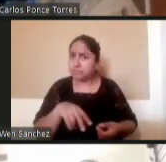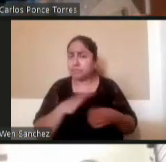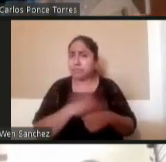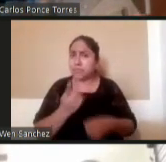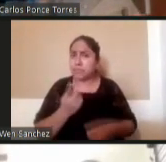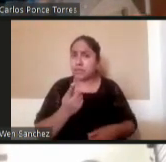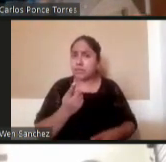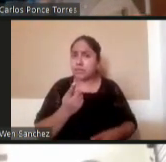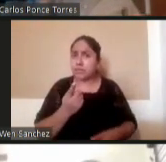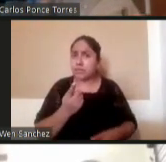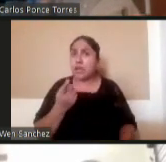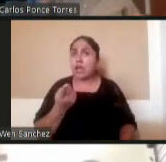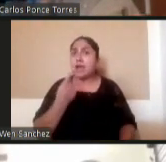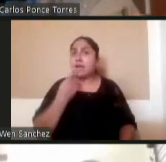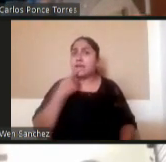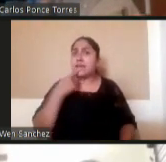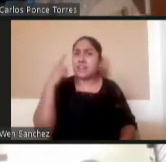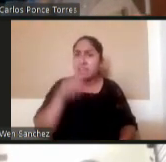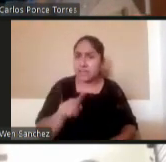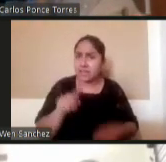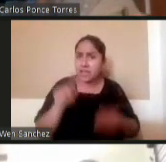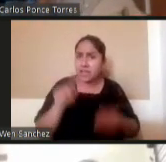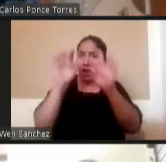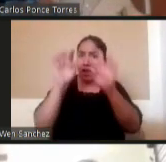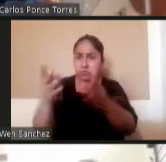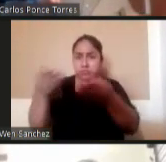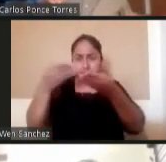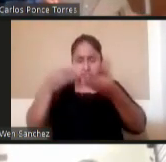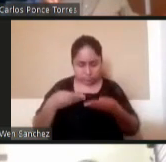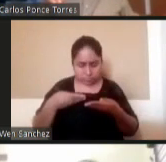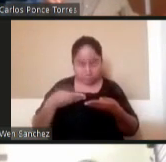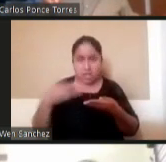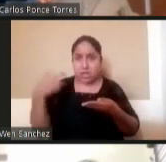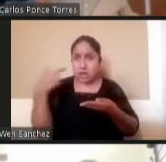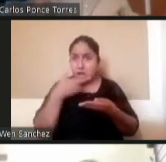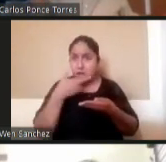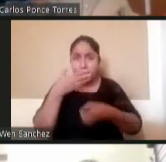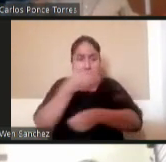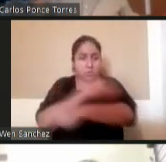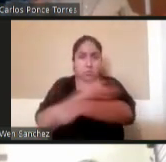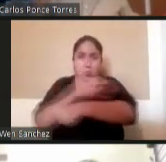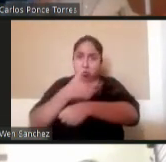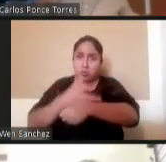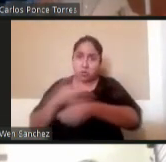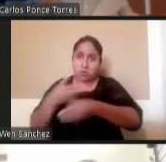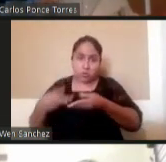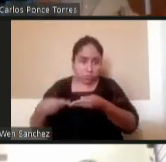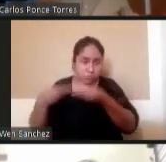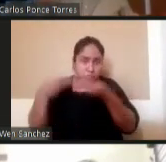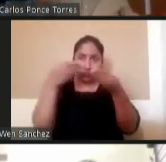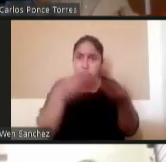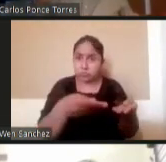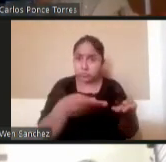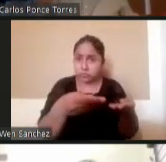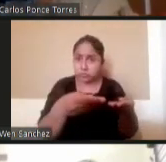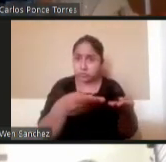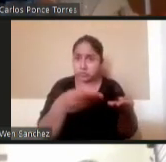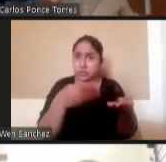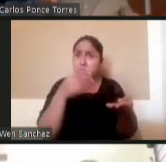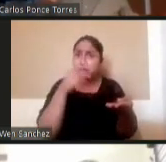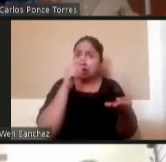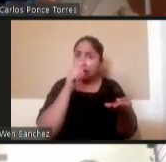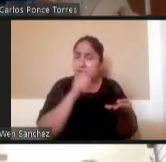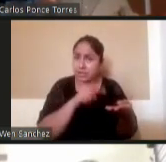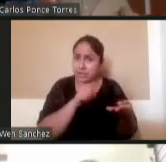y enseguida se la pasamos al coordinador. El coordinador tiene una relación estrecha con